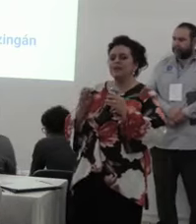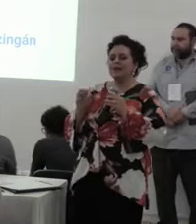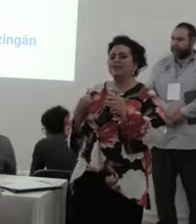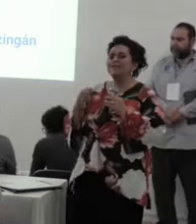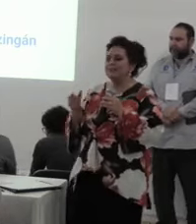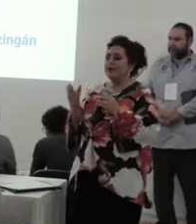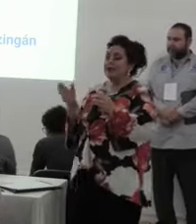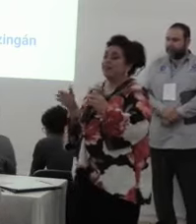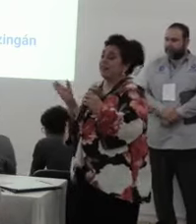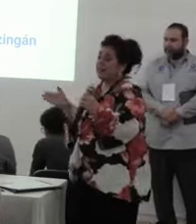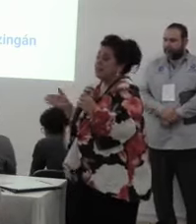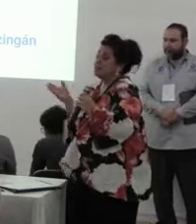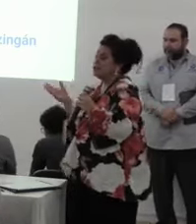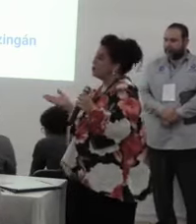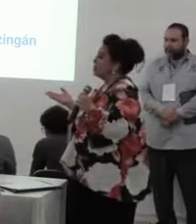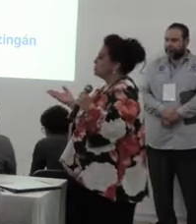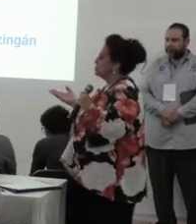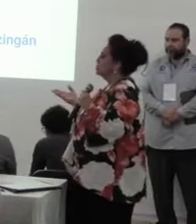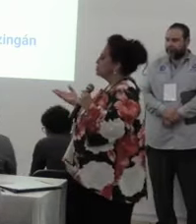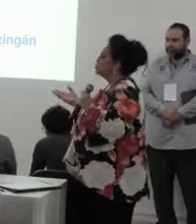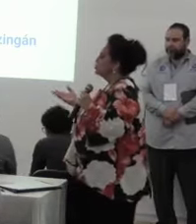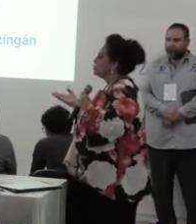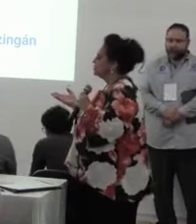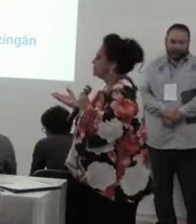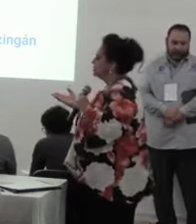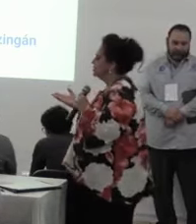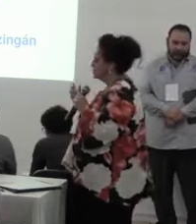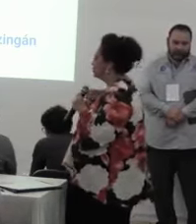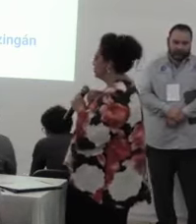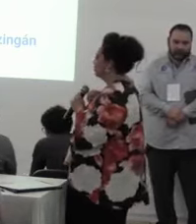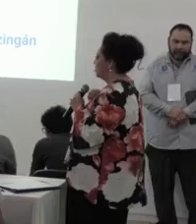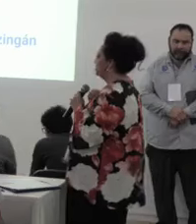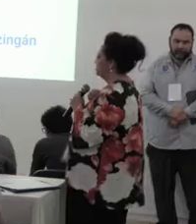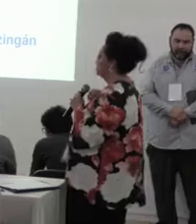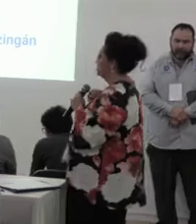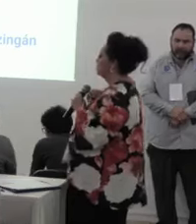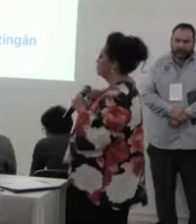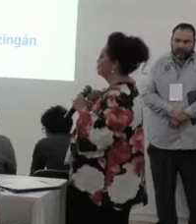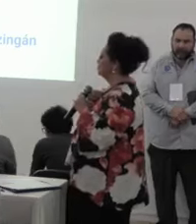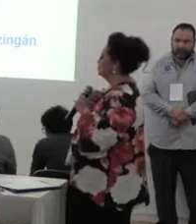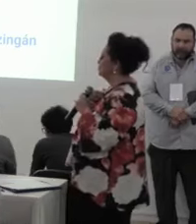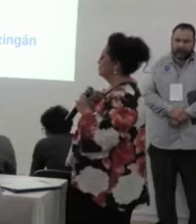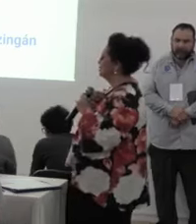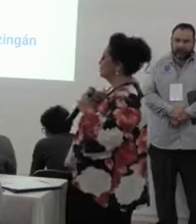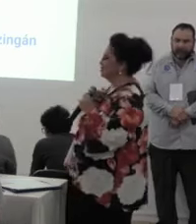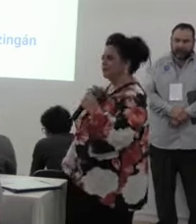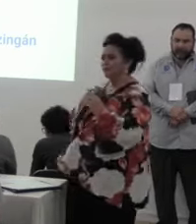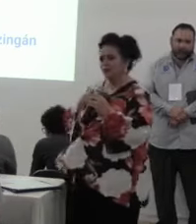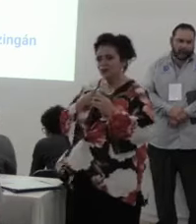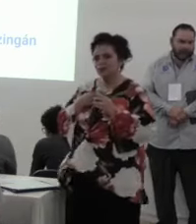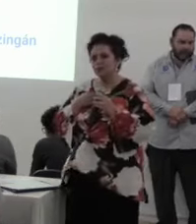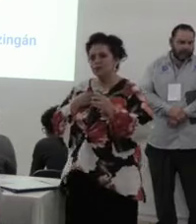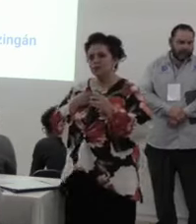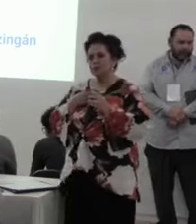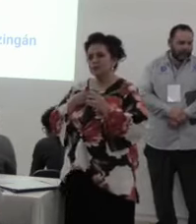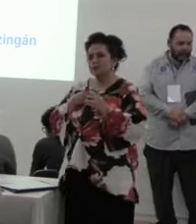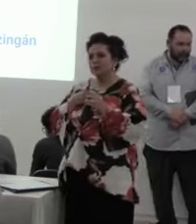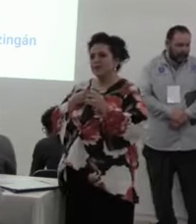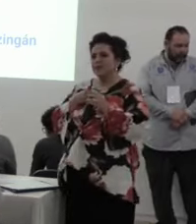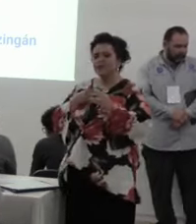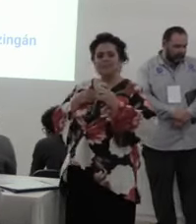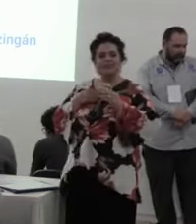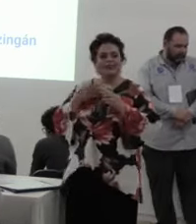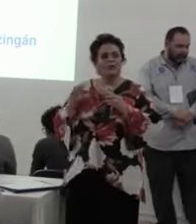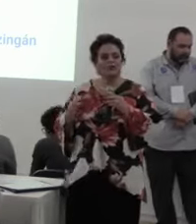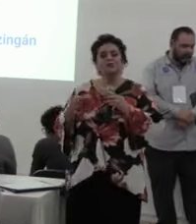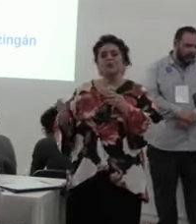indicadas para darle información a nuestros representantes sobre lo que necesitamos? Nosotros mismos.